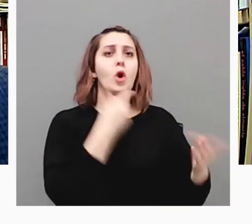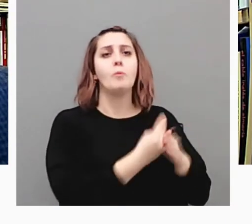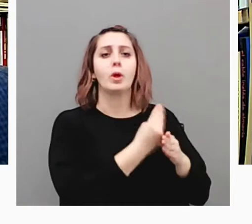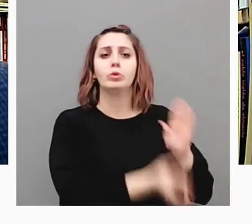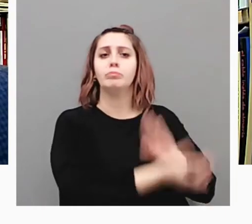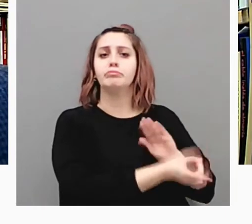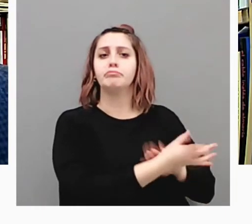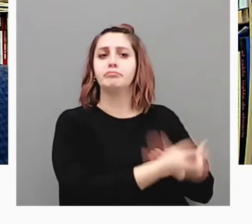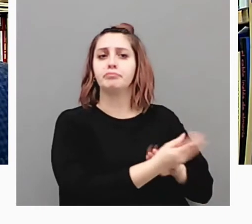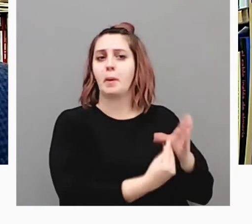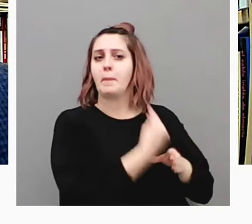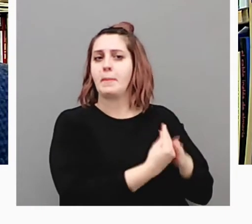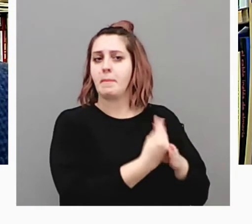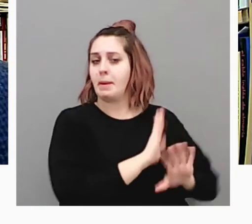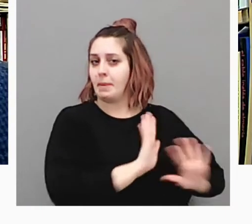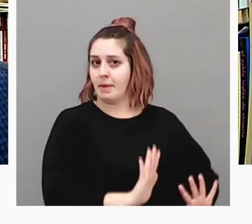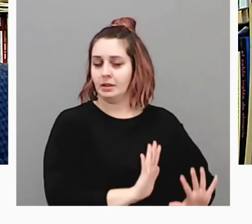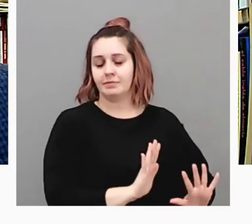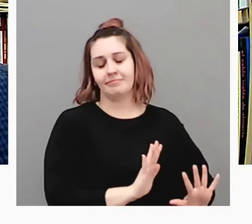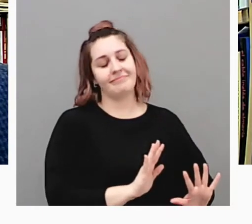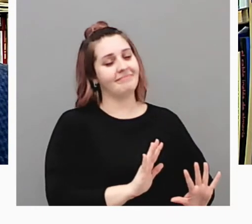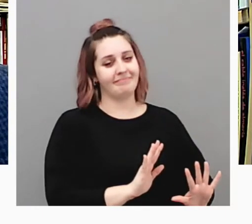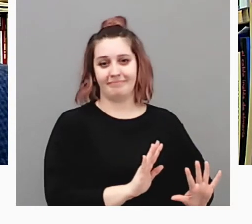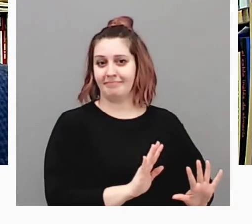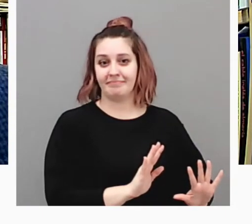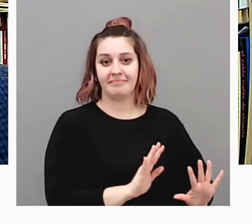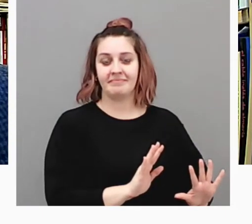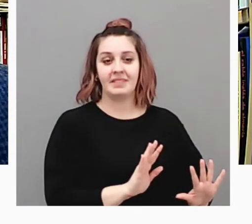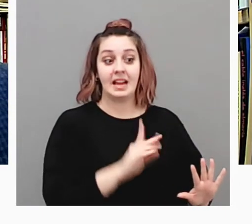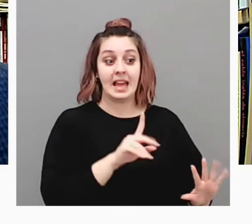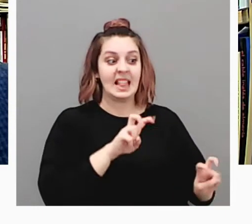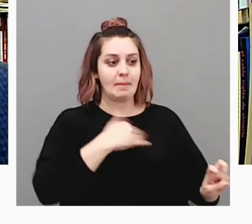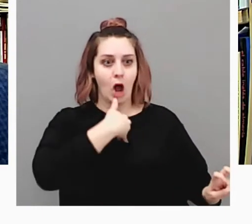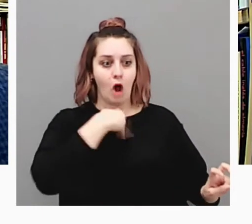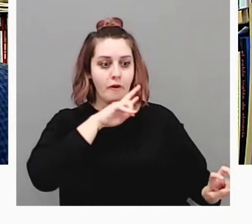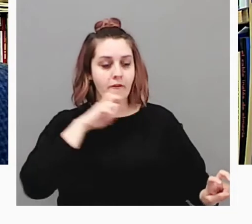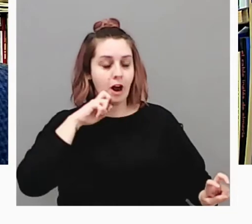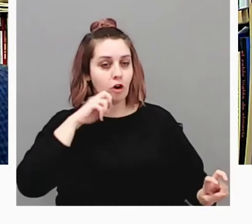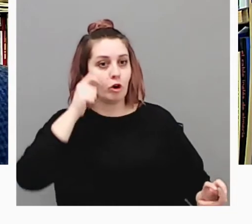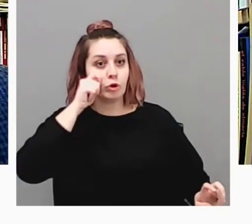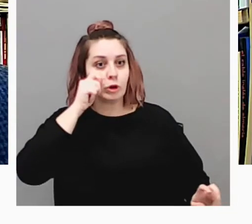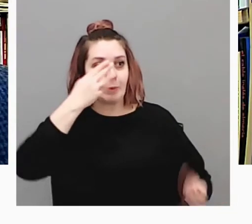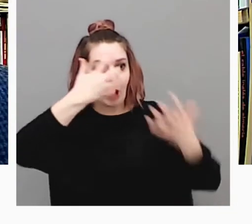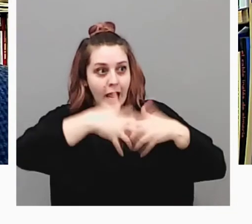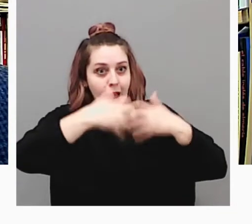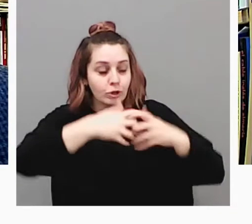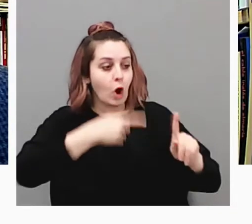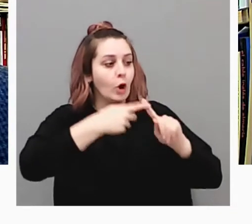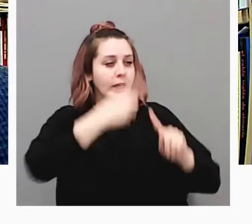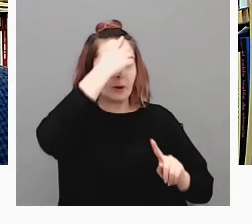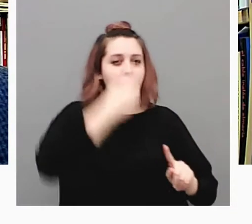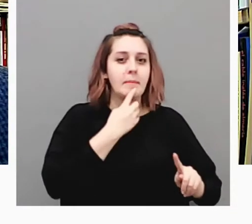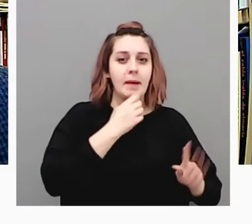elaboran y realmente pues nos valoran el papel que el turismo industrial tiene en la mejora de la imagen de marca